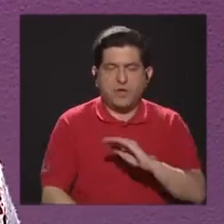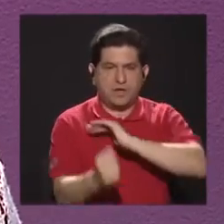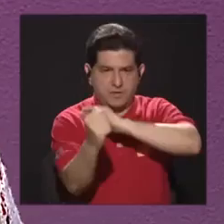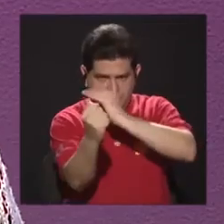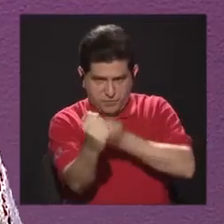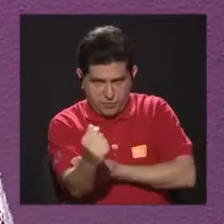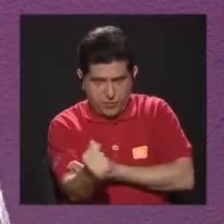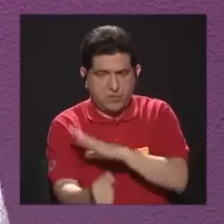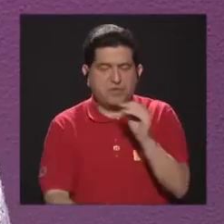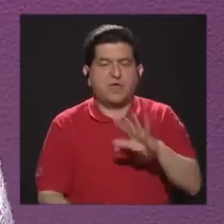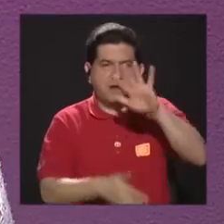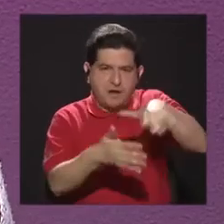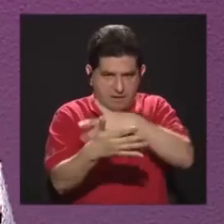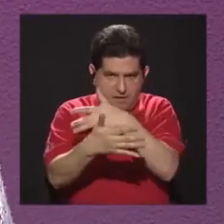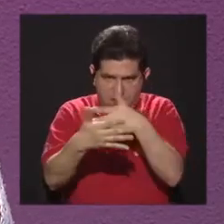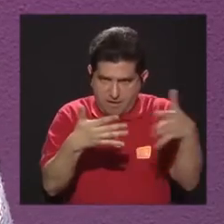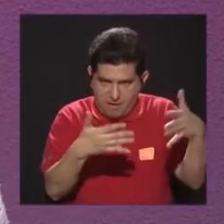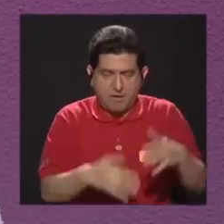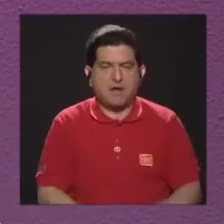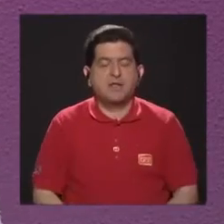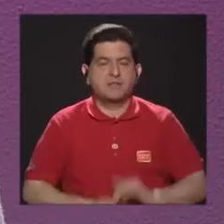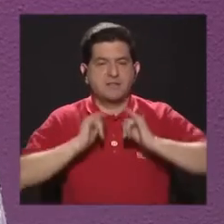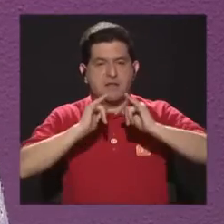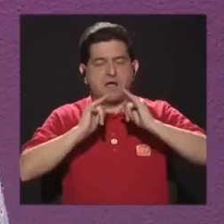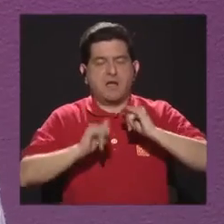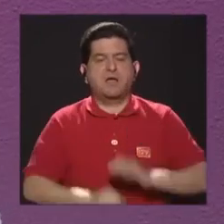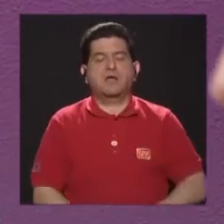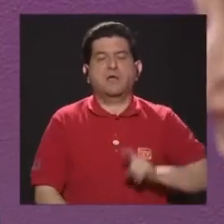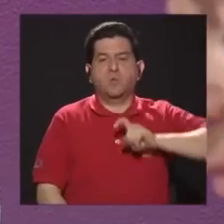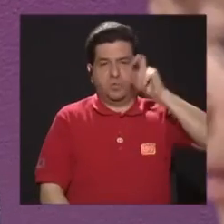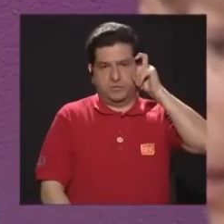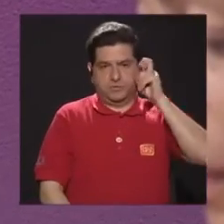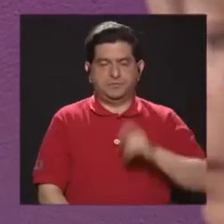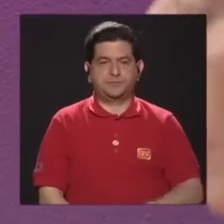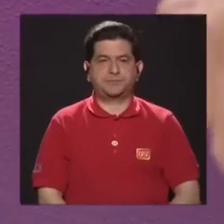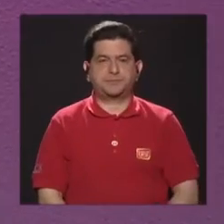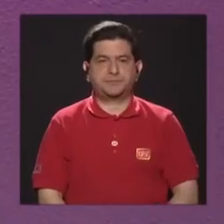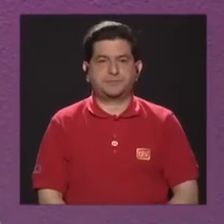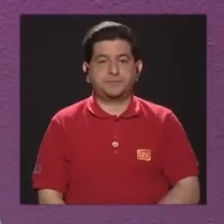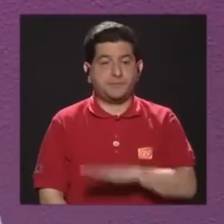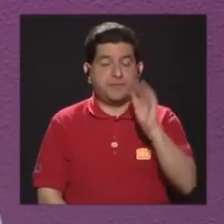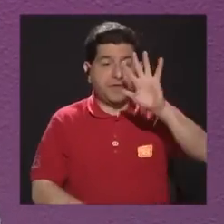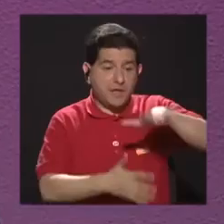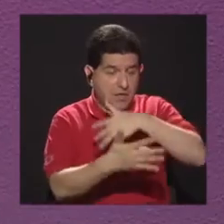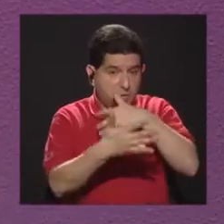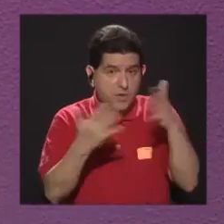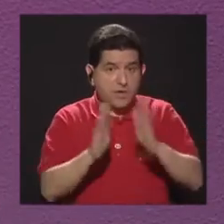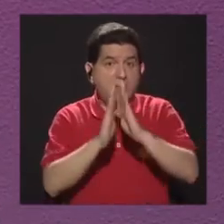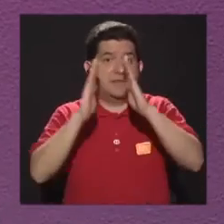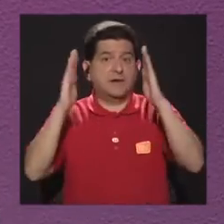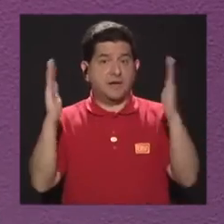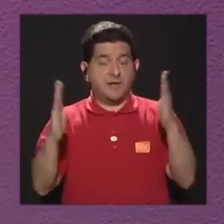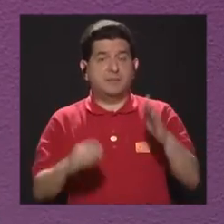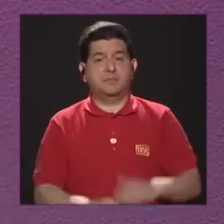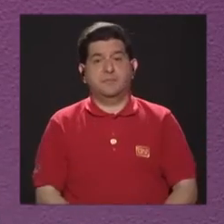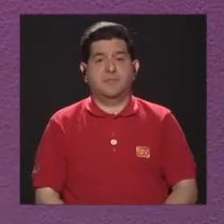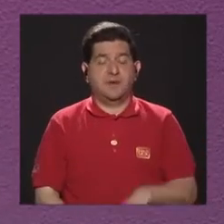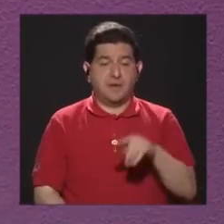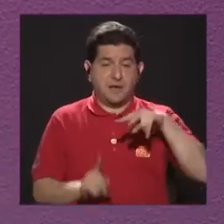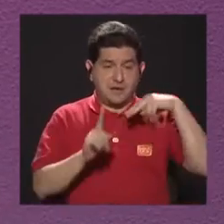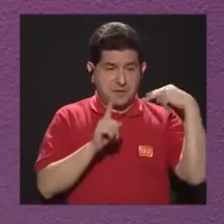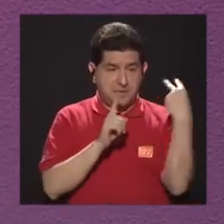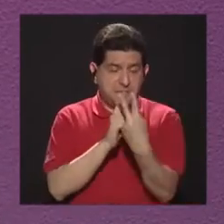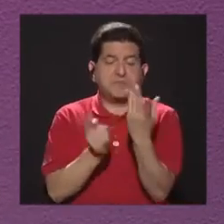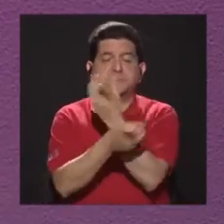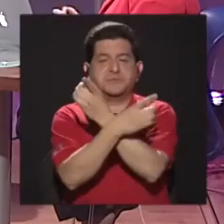poder y mujeres con agendas para la igualdad de género y con agendas amplias desde el punto de